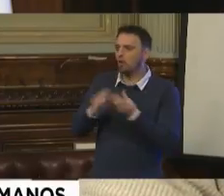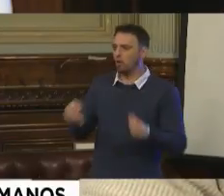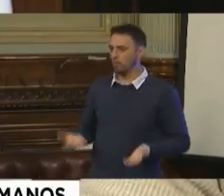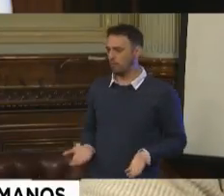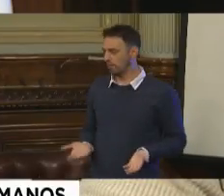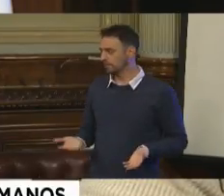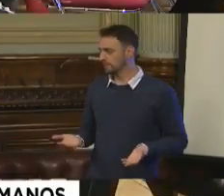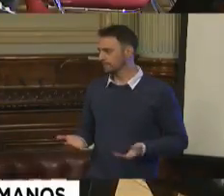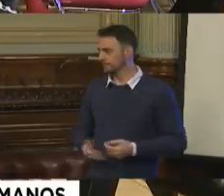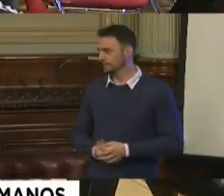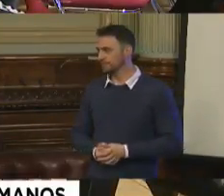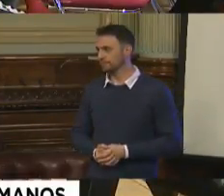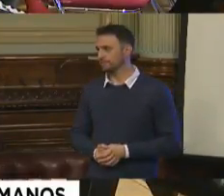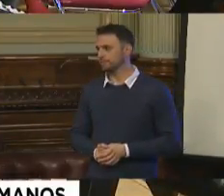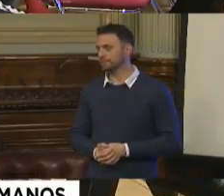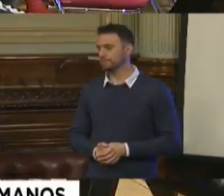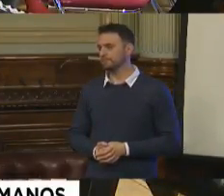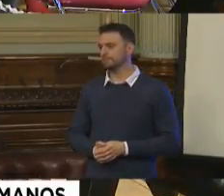digamos